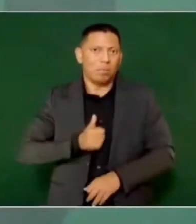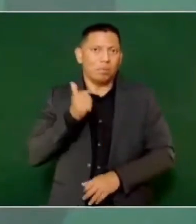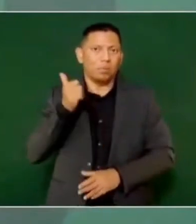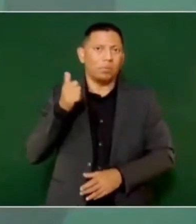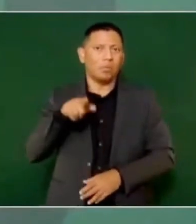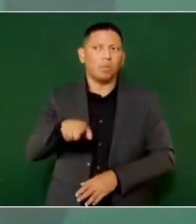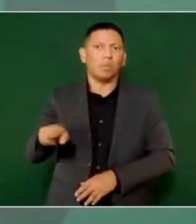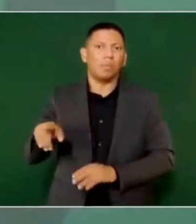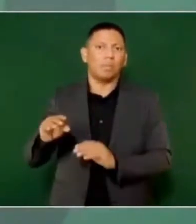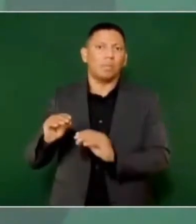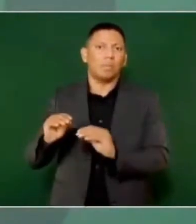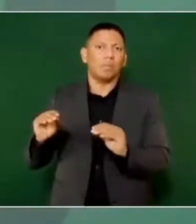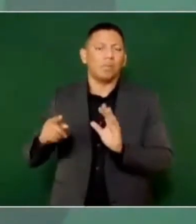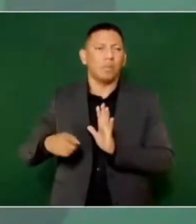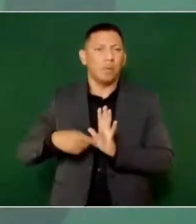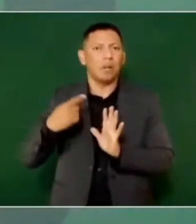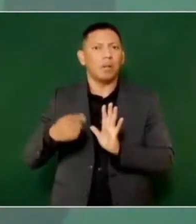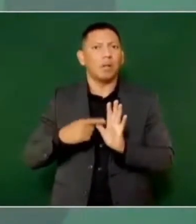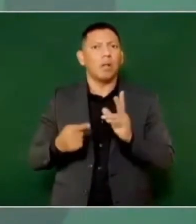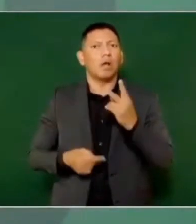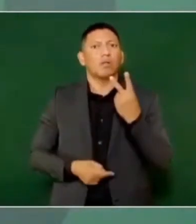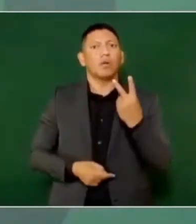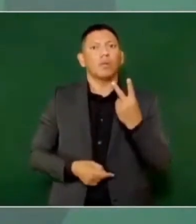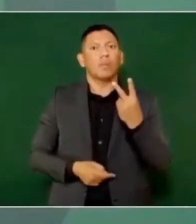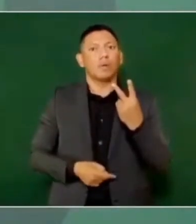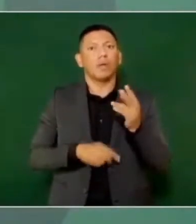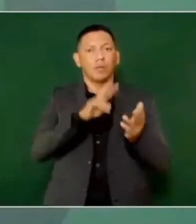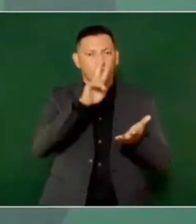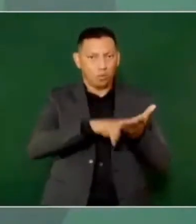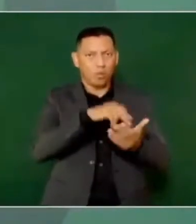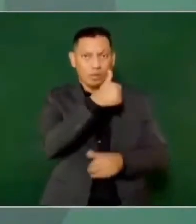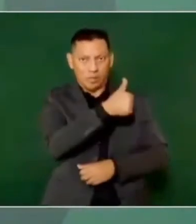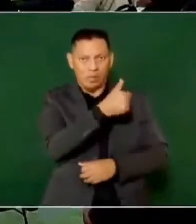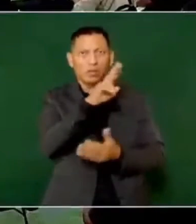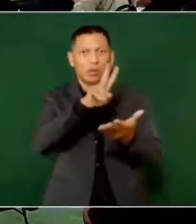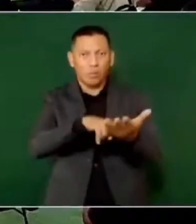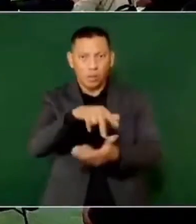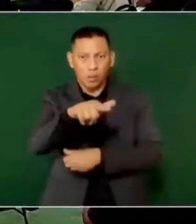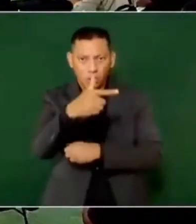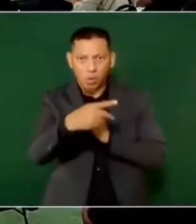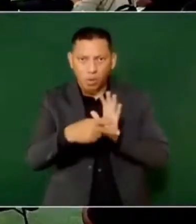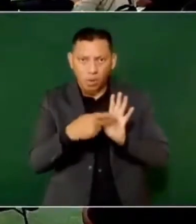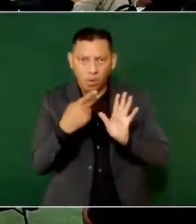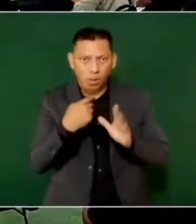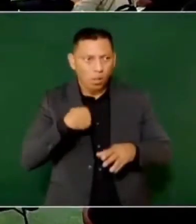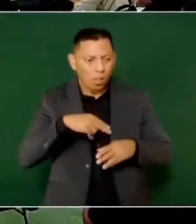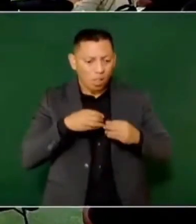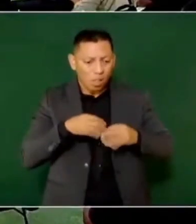en los dos fraudes, en el 2006-2012,